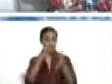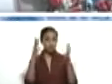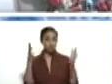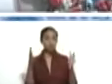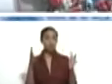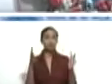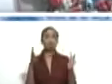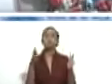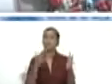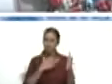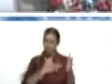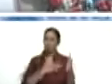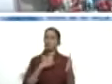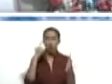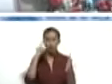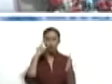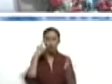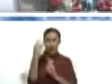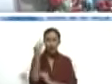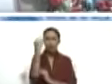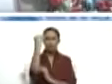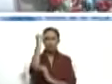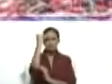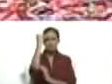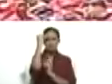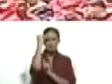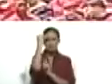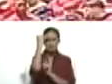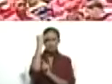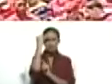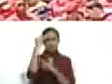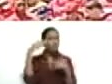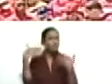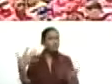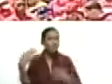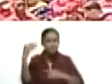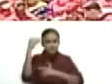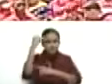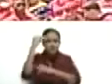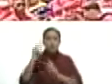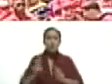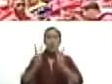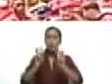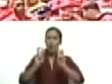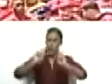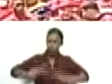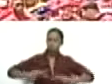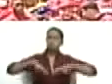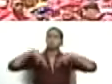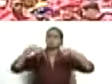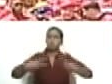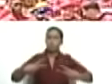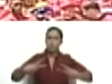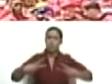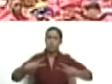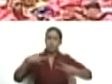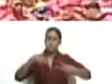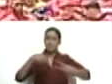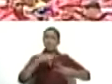Por eso yo he tomado el camino de lanzar una nueva generación de grandes misiones.